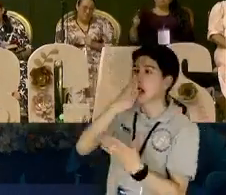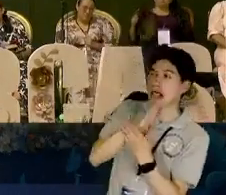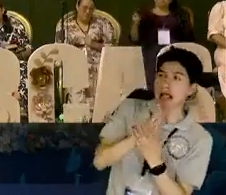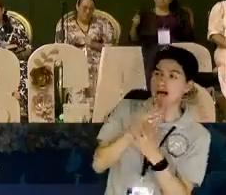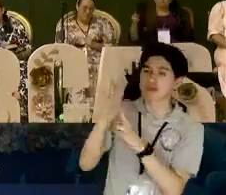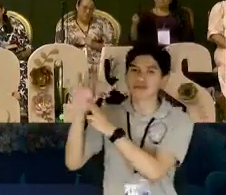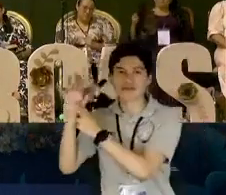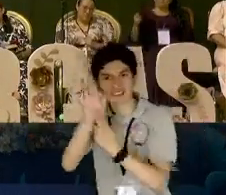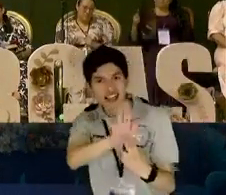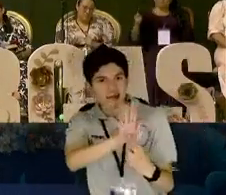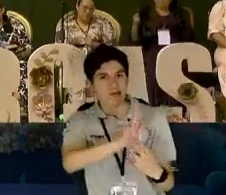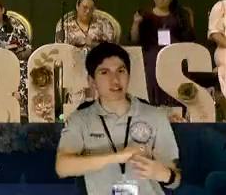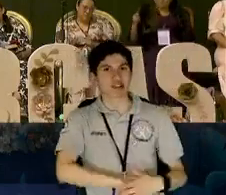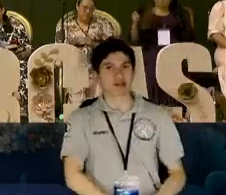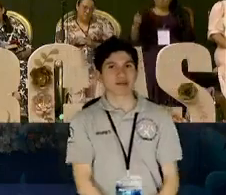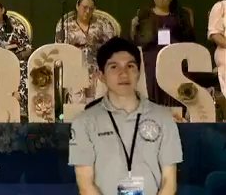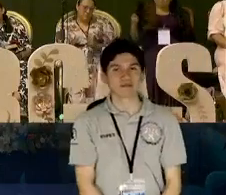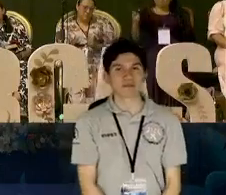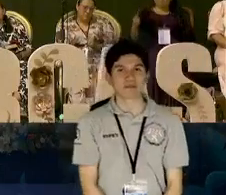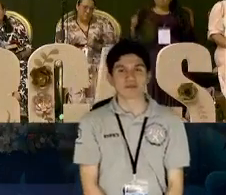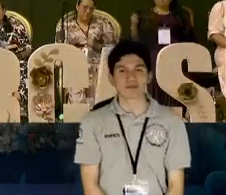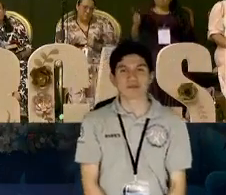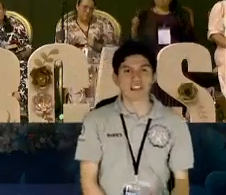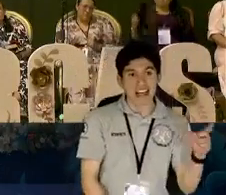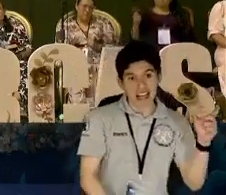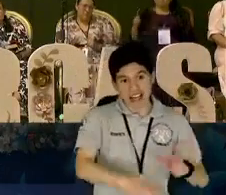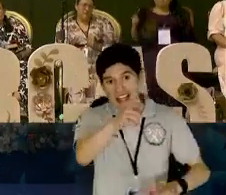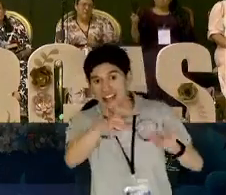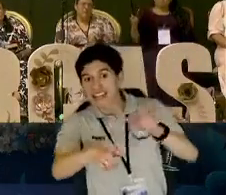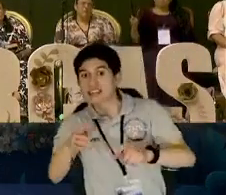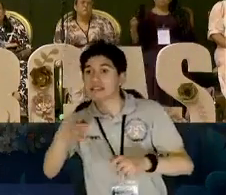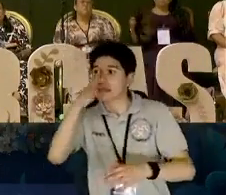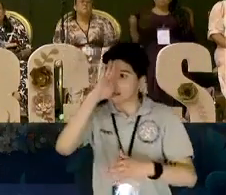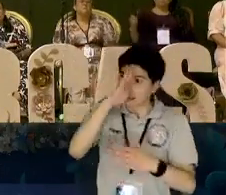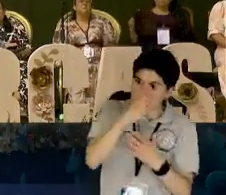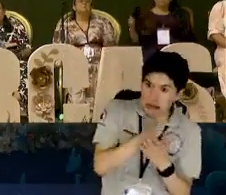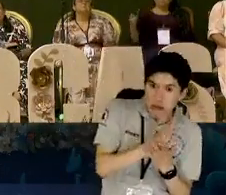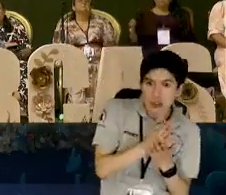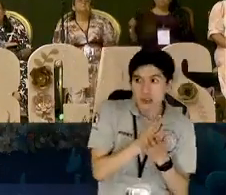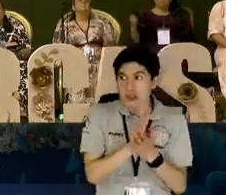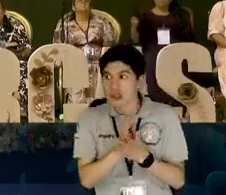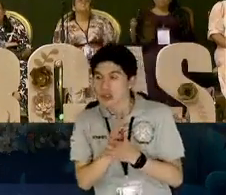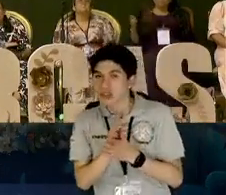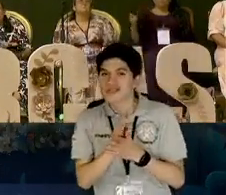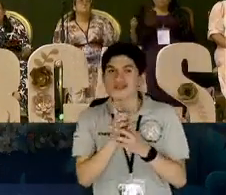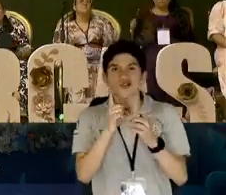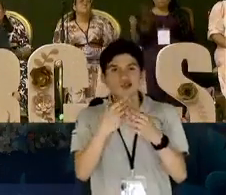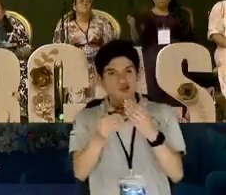Pero que aún en medio de esa incredulidad, la unidad es una canción para ellos.